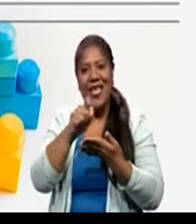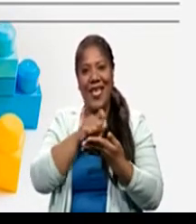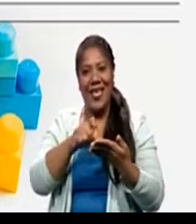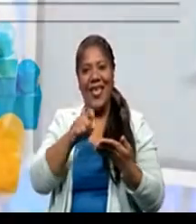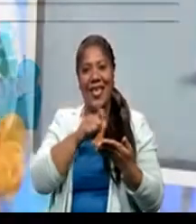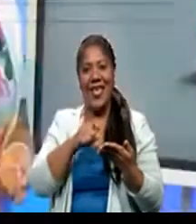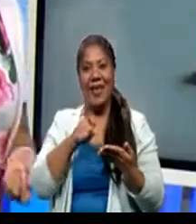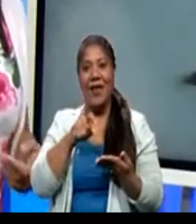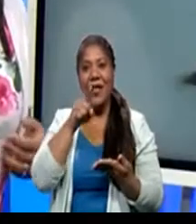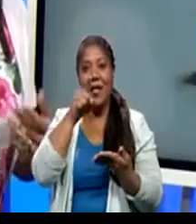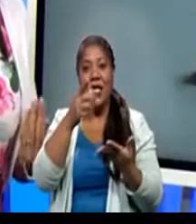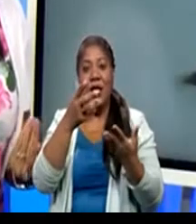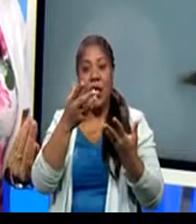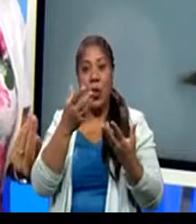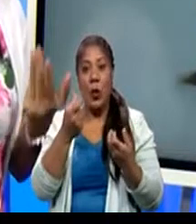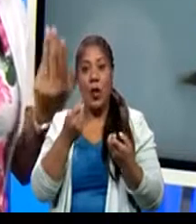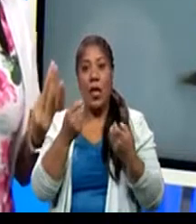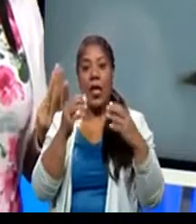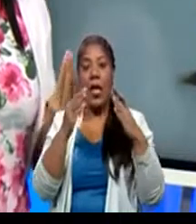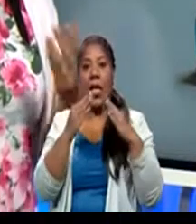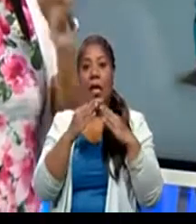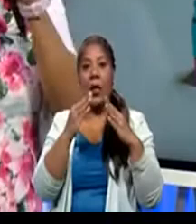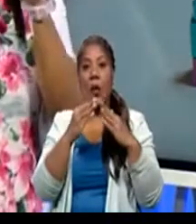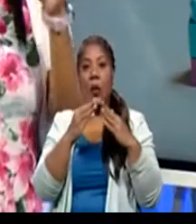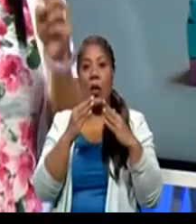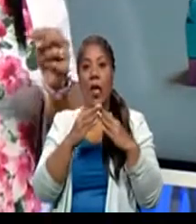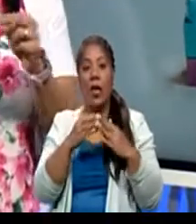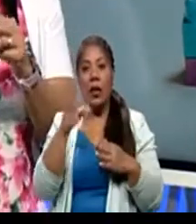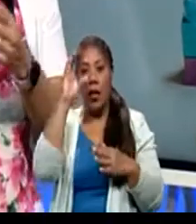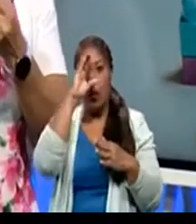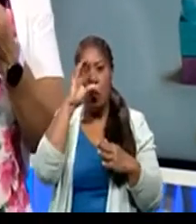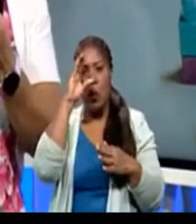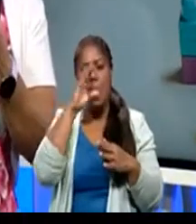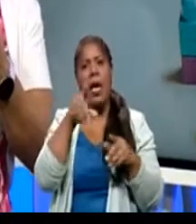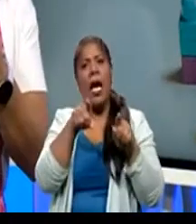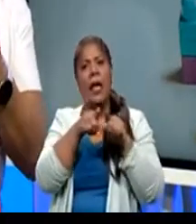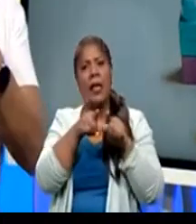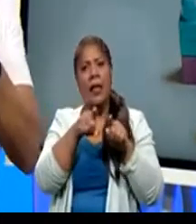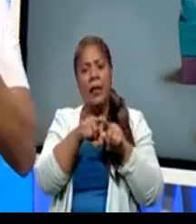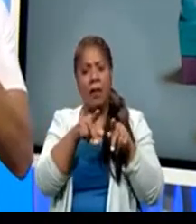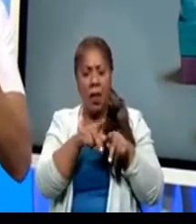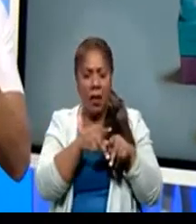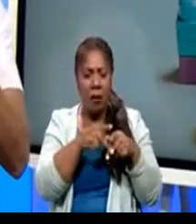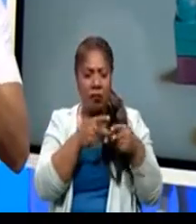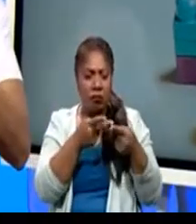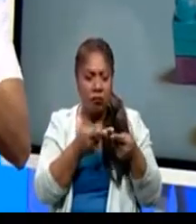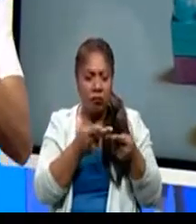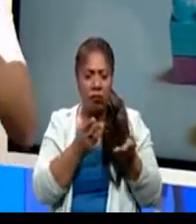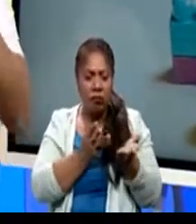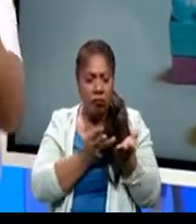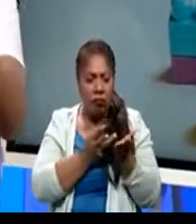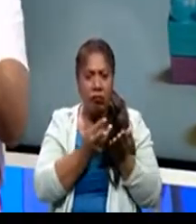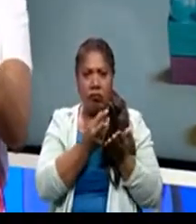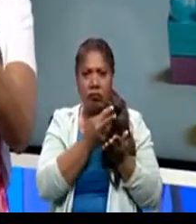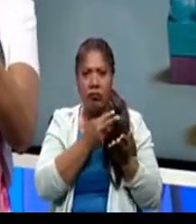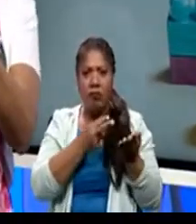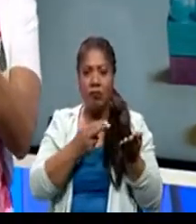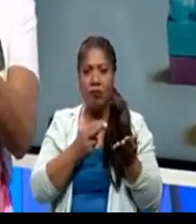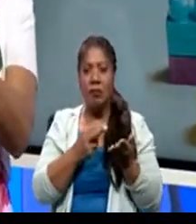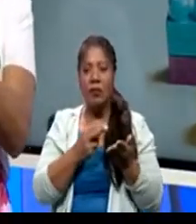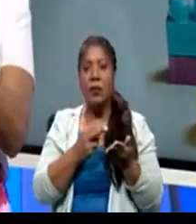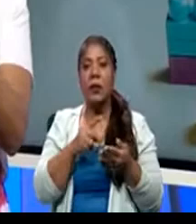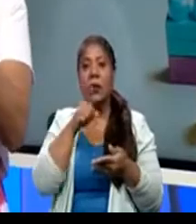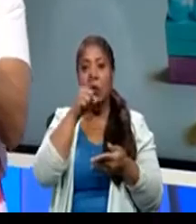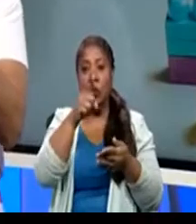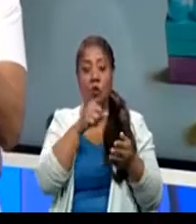Si ustedes desean, pueden en la casa buscar imágenes de abejas, de un niño, de una niña. La van pegando